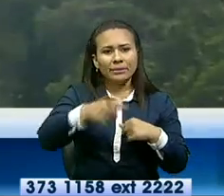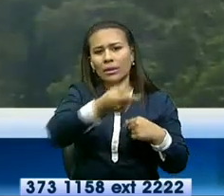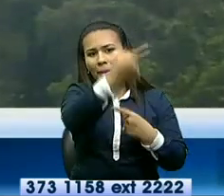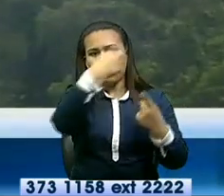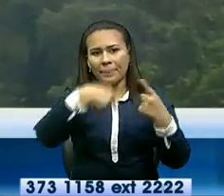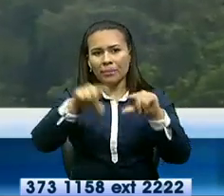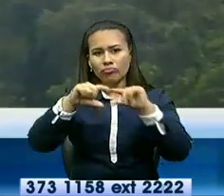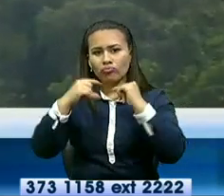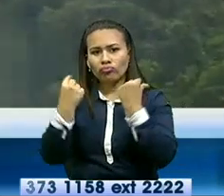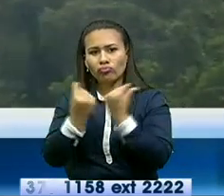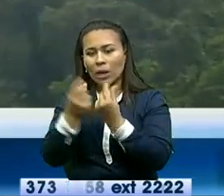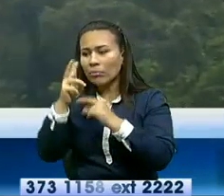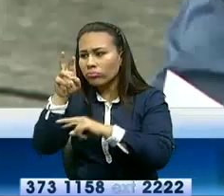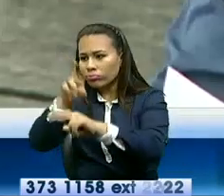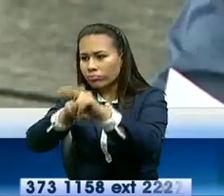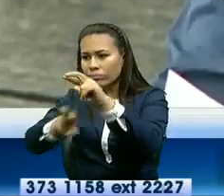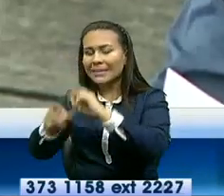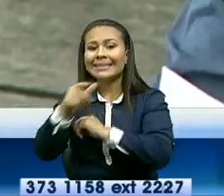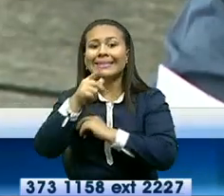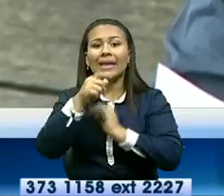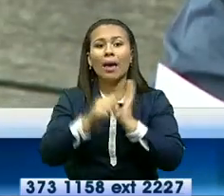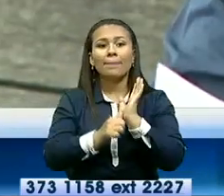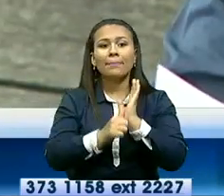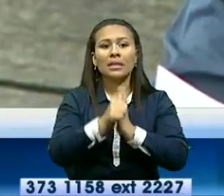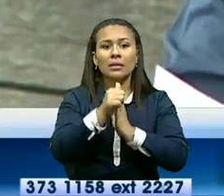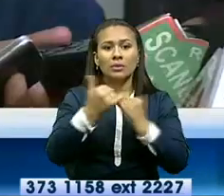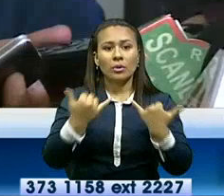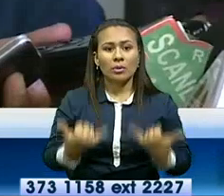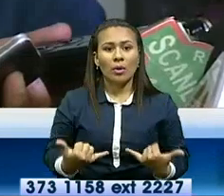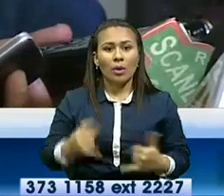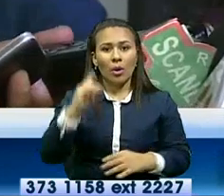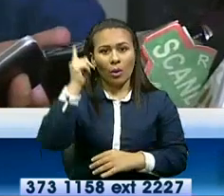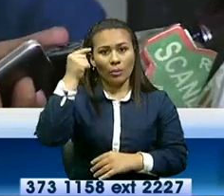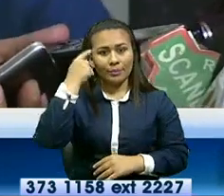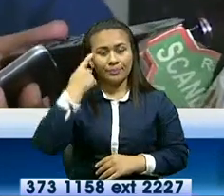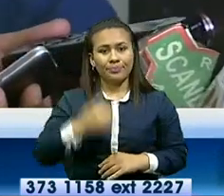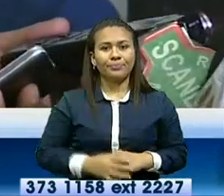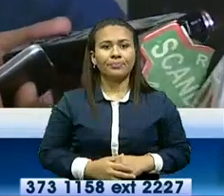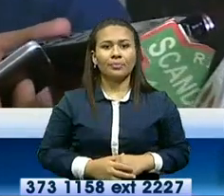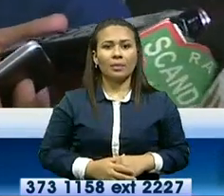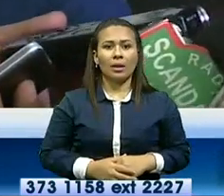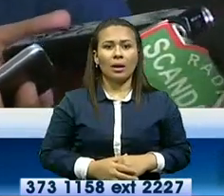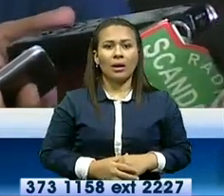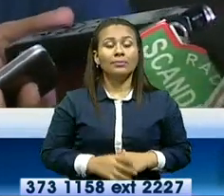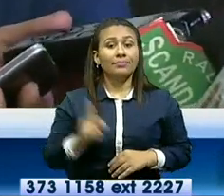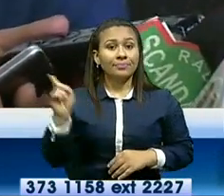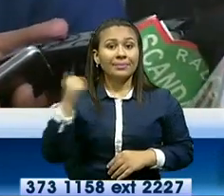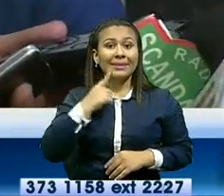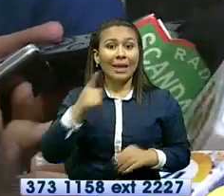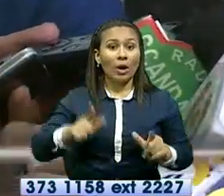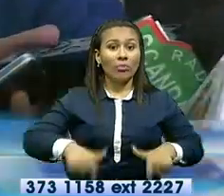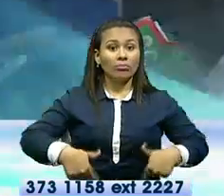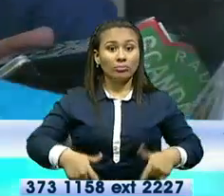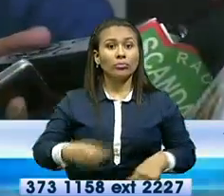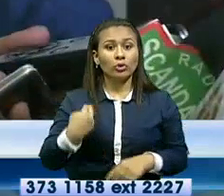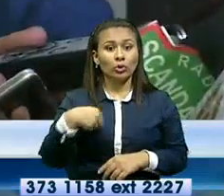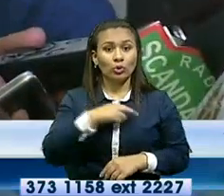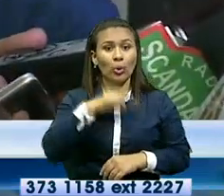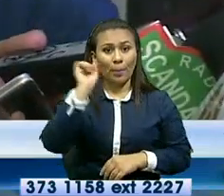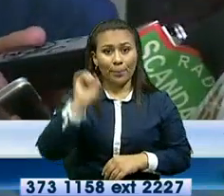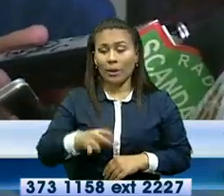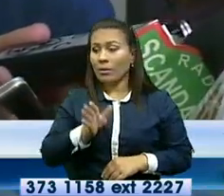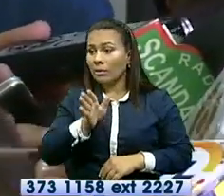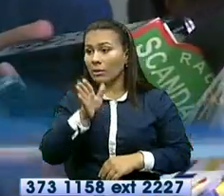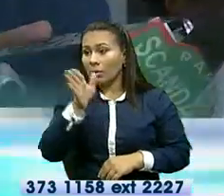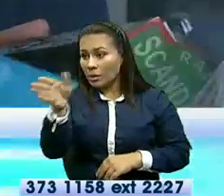país aclaran que los llamados a responder son los ministros del actual gobierno. Eso lo dijo el presidente, pero nosotros como legisladores podemos fiscalizar.